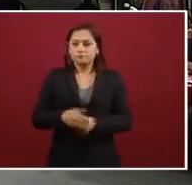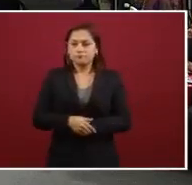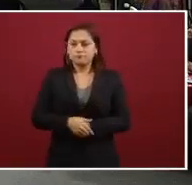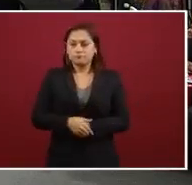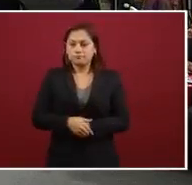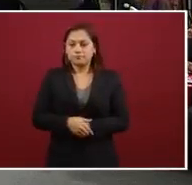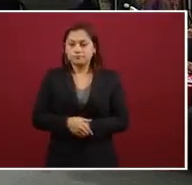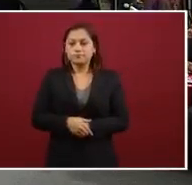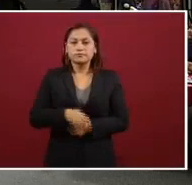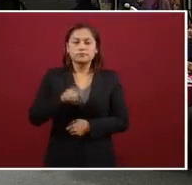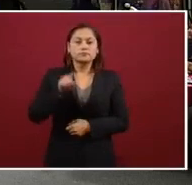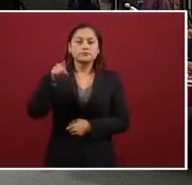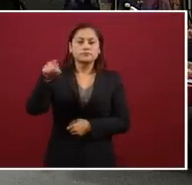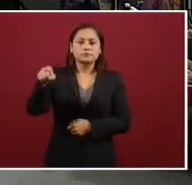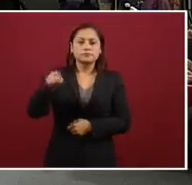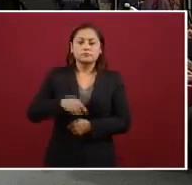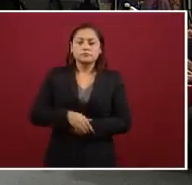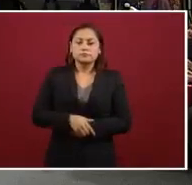A mi izquierda.